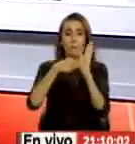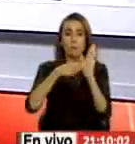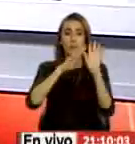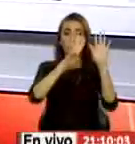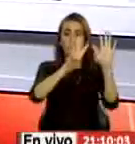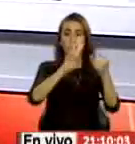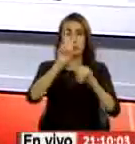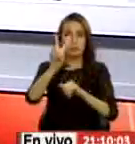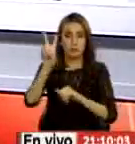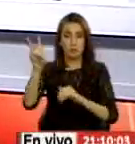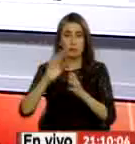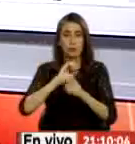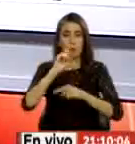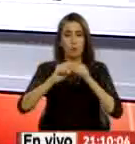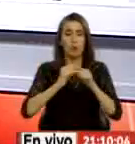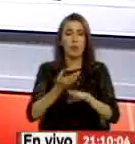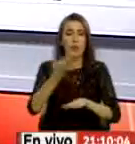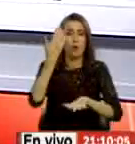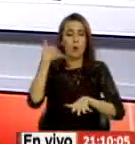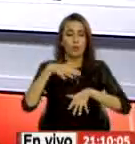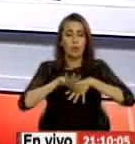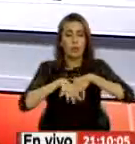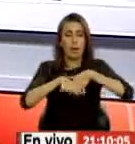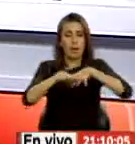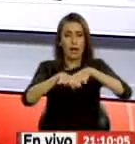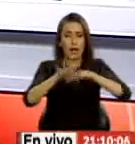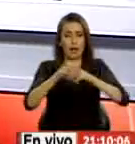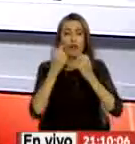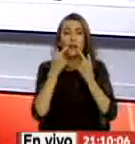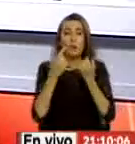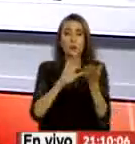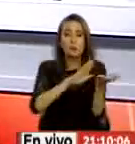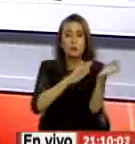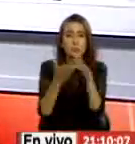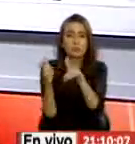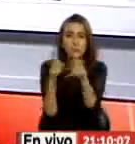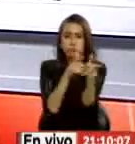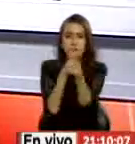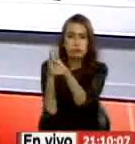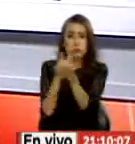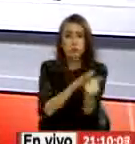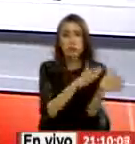huelga general de ese año. Sueldos impagos, moras patronales y el olvido